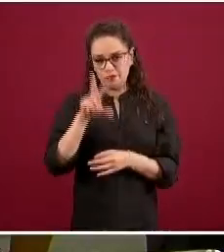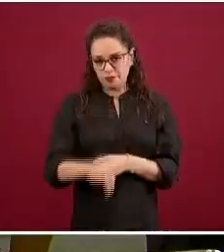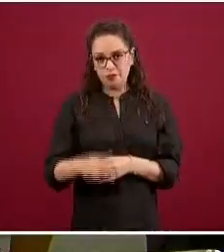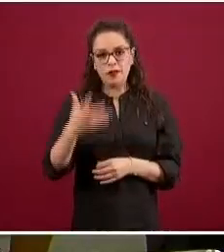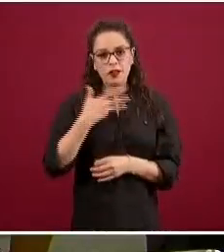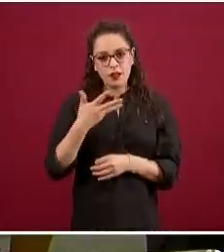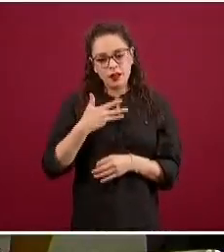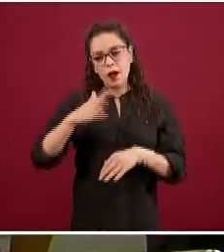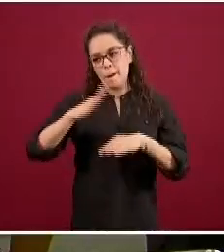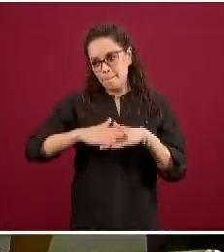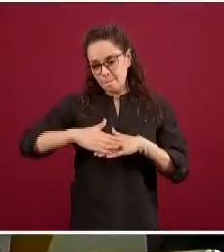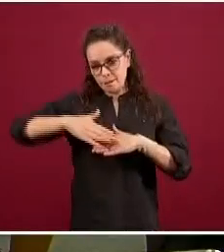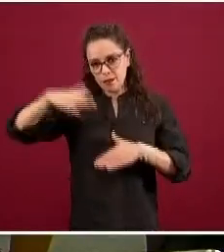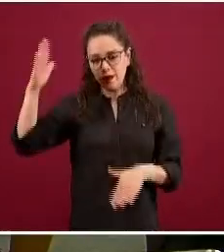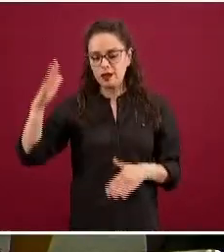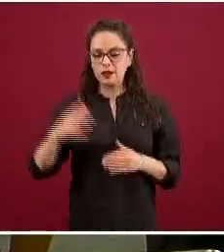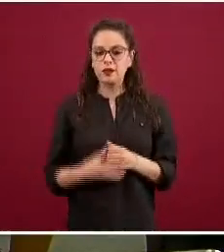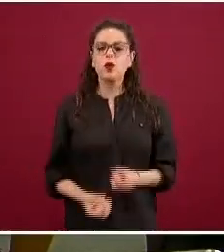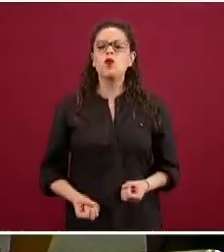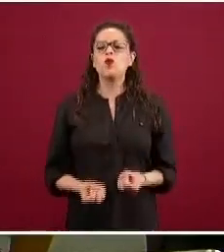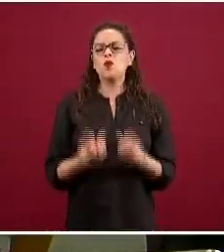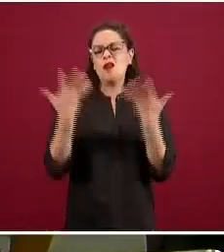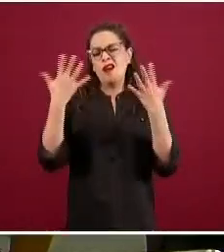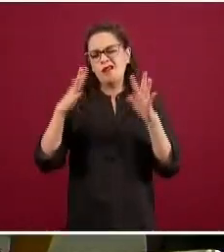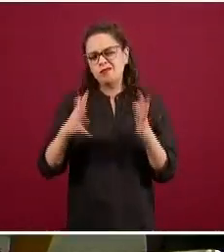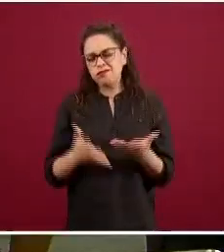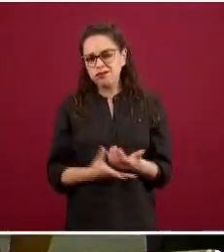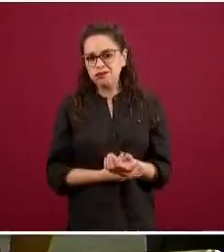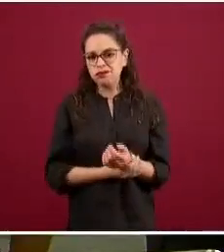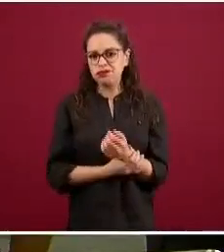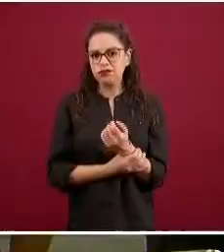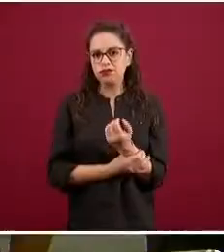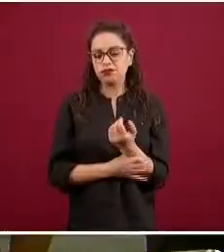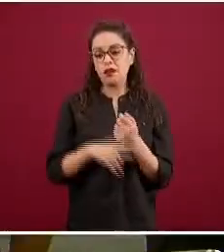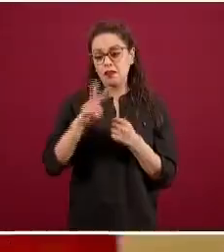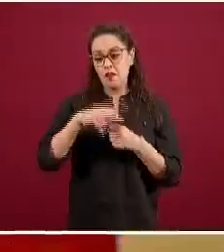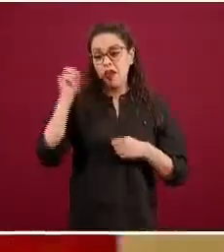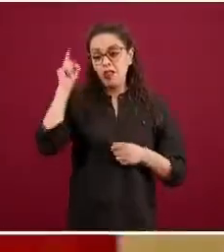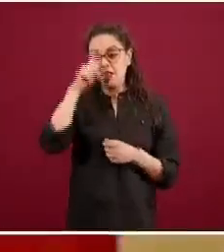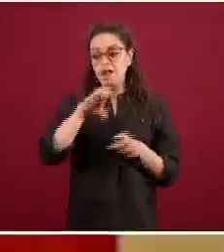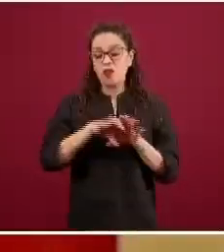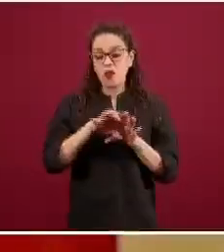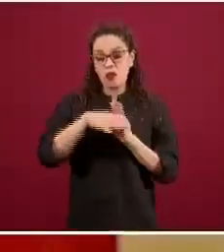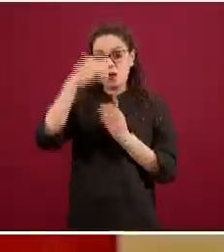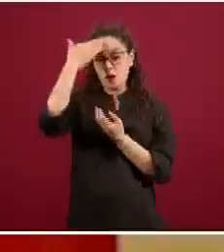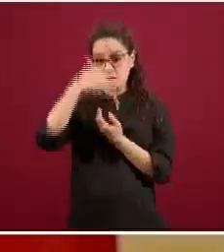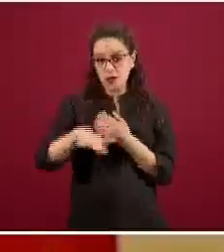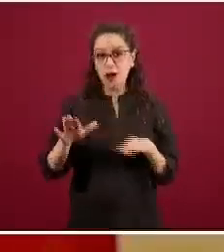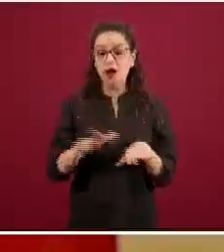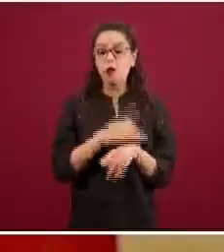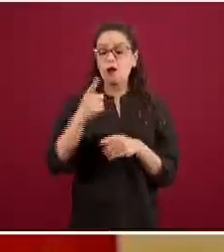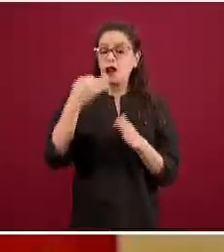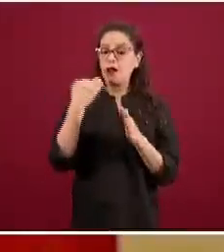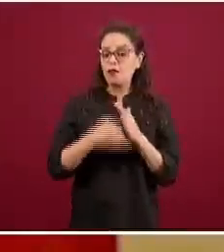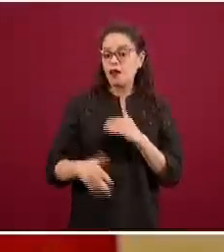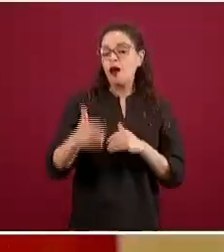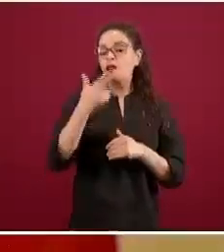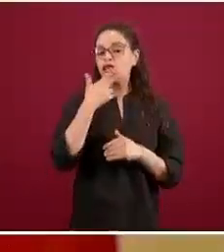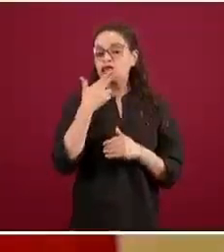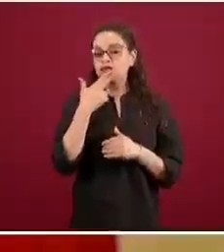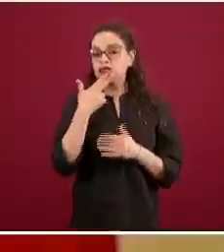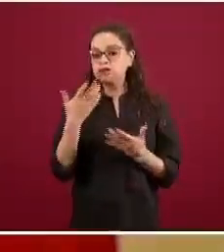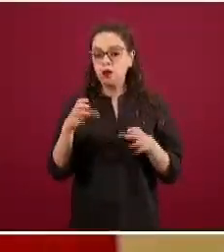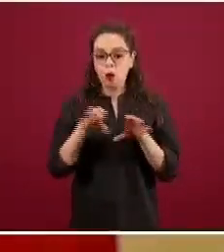hay mucho más. ¿Cuánto más? Es difícil de saberlo porque no se utiliza un método